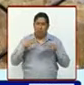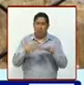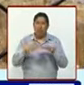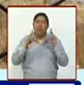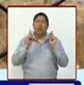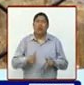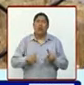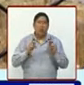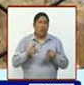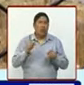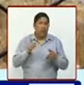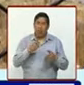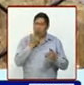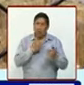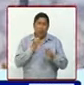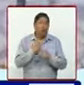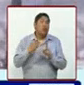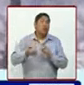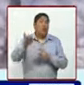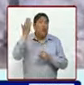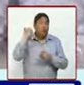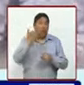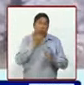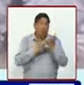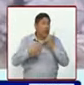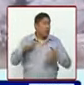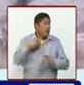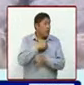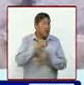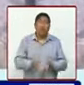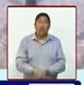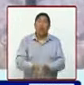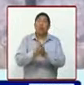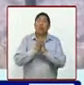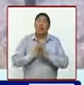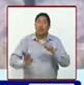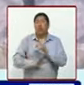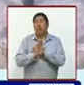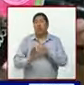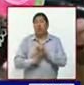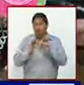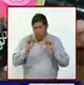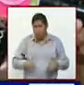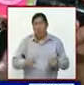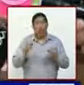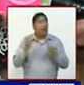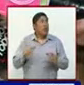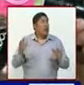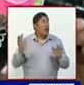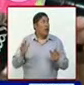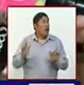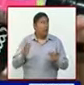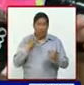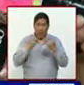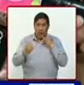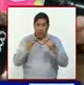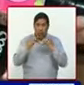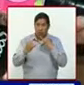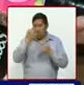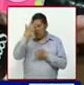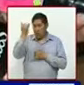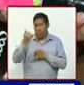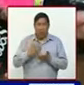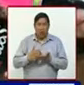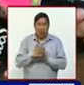así también pues desde la anterior semana. Entonces es por eso que nosotros hemos pedido siempre las garantías necesarias que puedan haber. Y ahí había un informe también que ha llegado